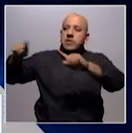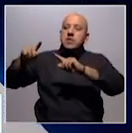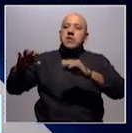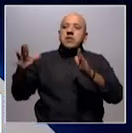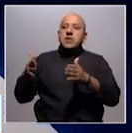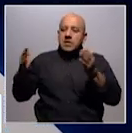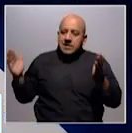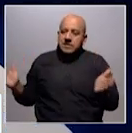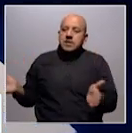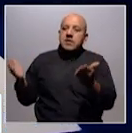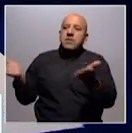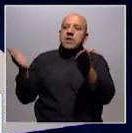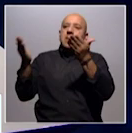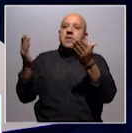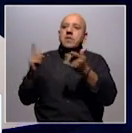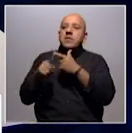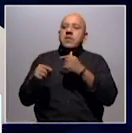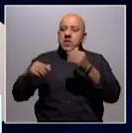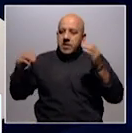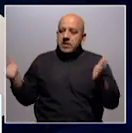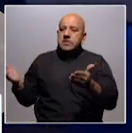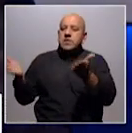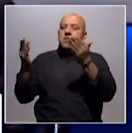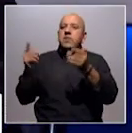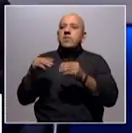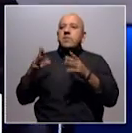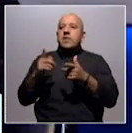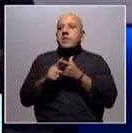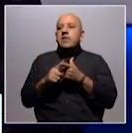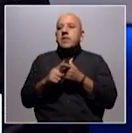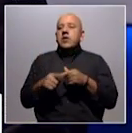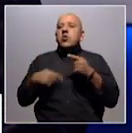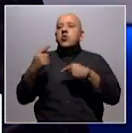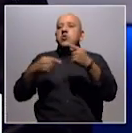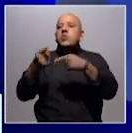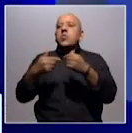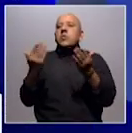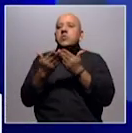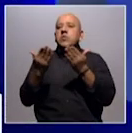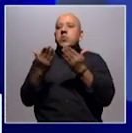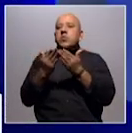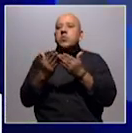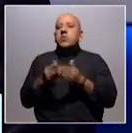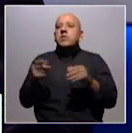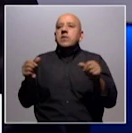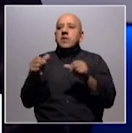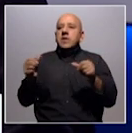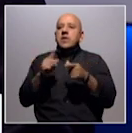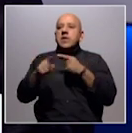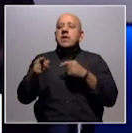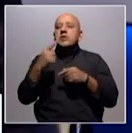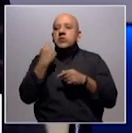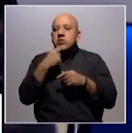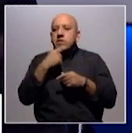incentivarlos verdad no darle plazo así nomás sino incentivarlos para que continúen los estudios para que desarrolle ese camino que es el camino que